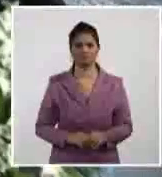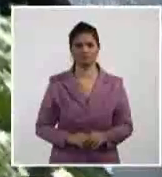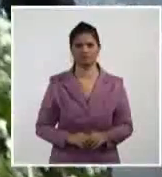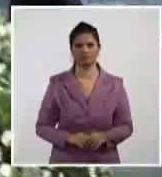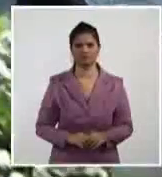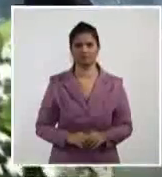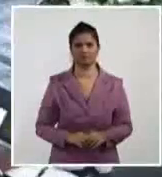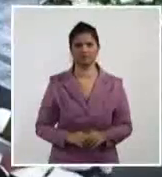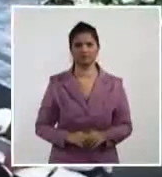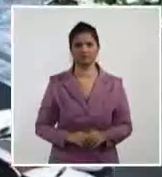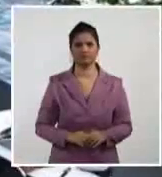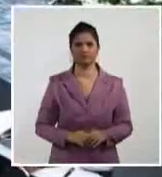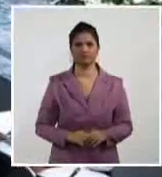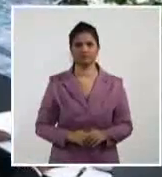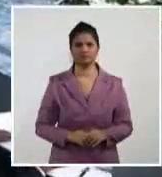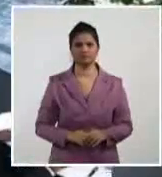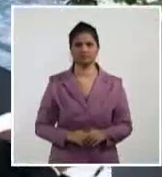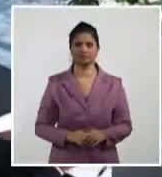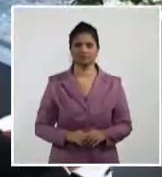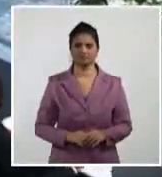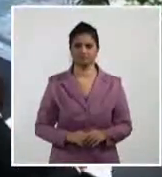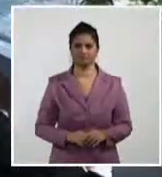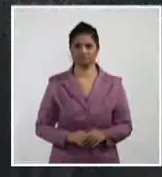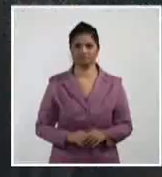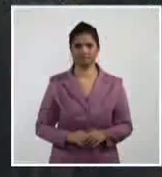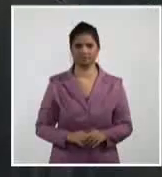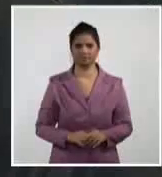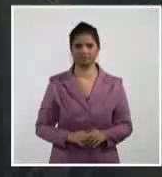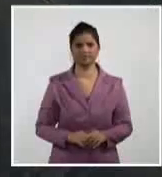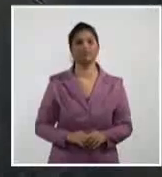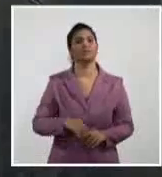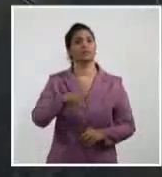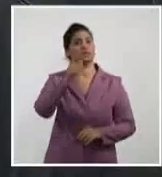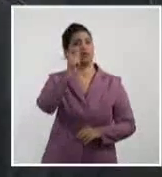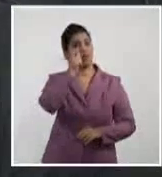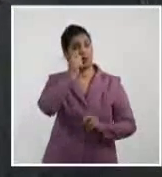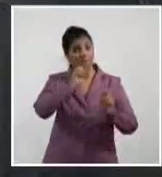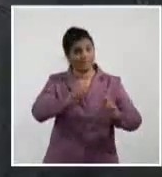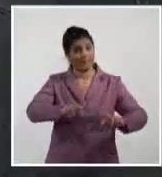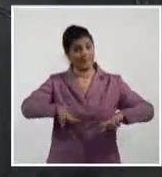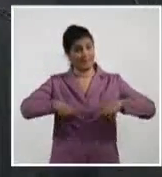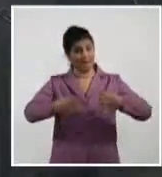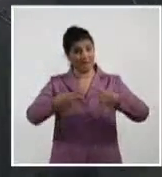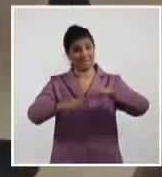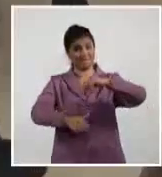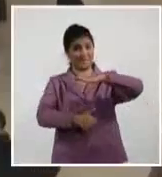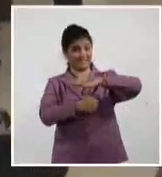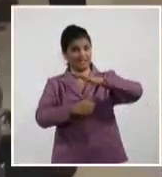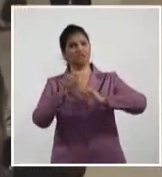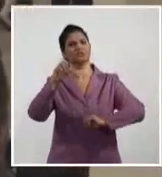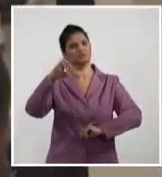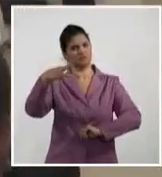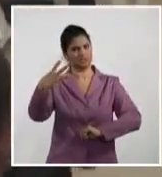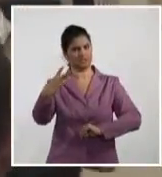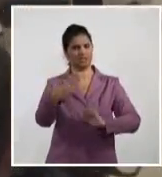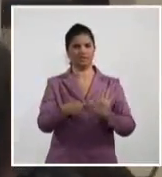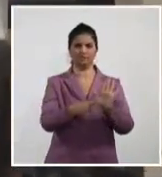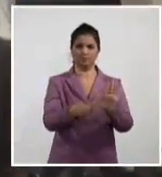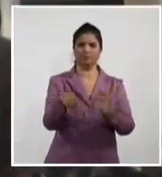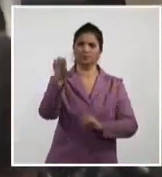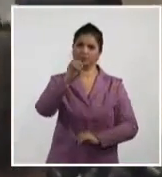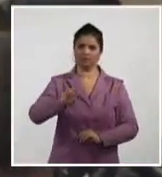De cara a la región, el tercer mandato de Lula favorece los esfuerzos de integración mediante plataformas como CELAC, la